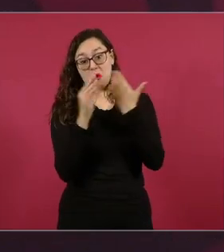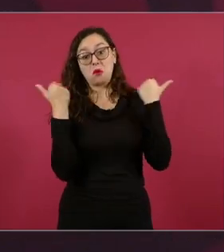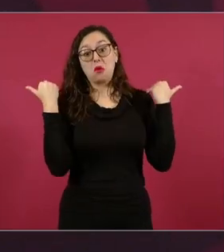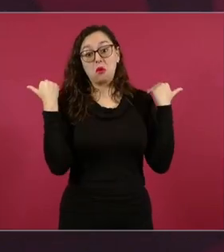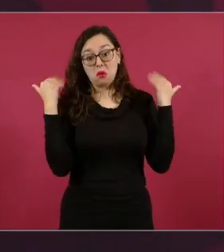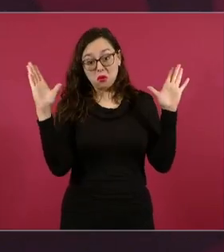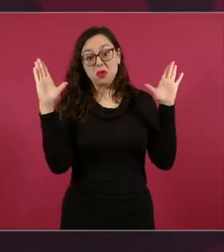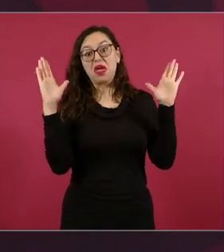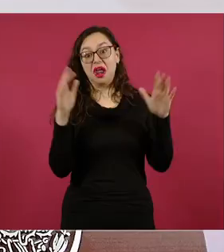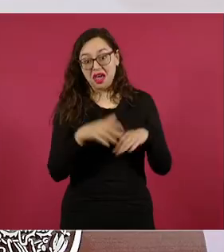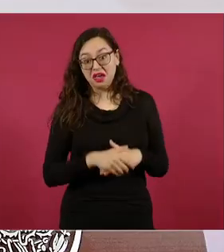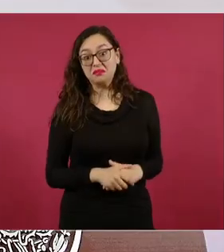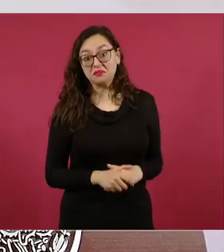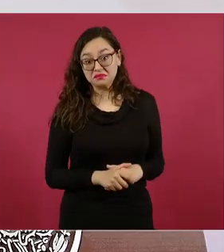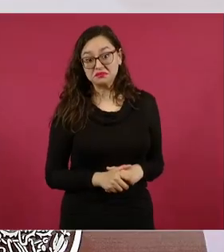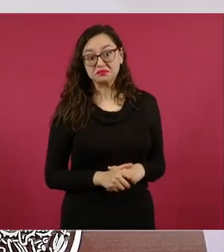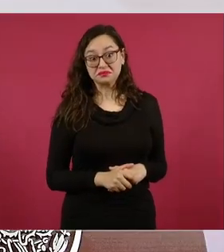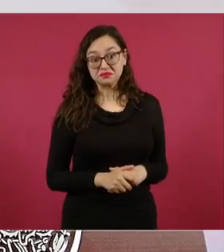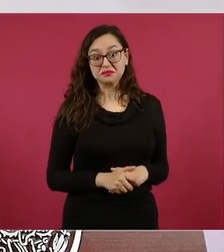y a otros no?